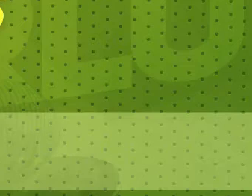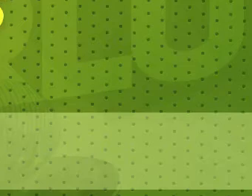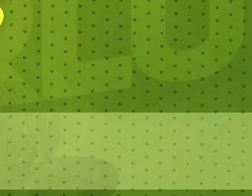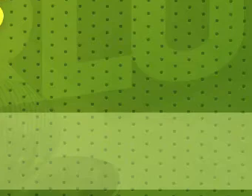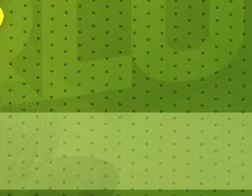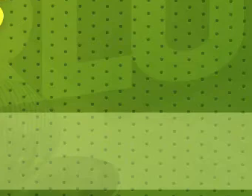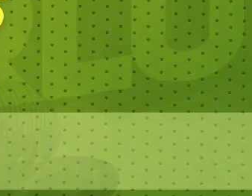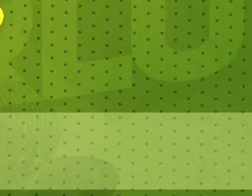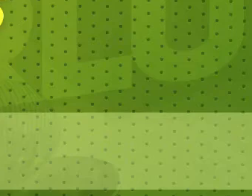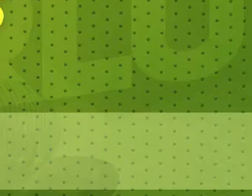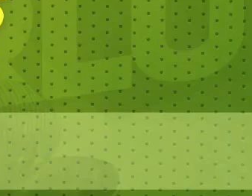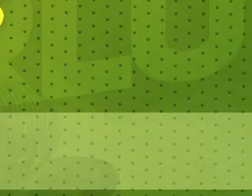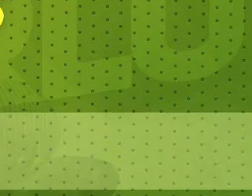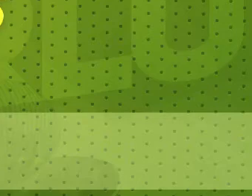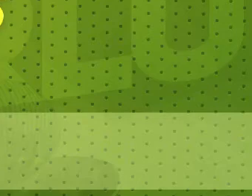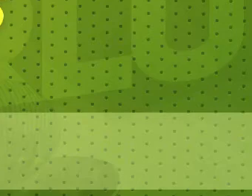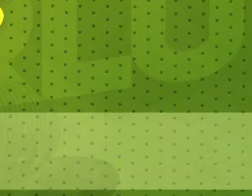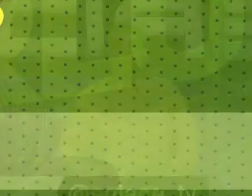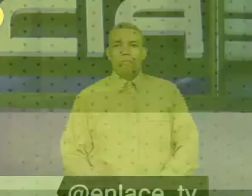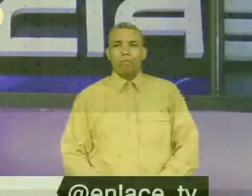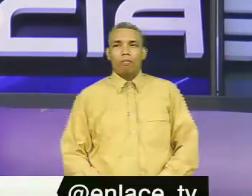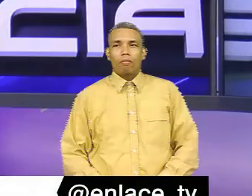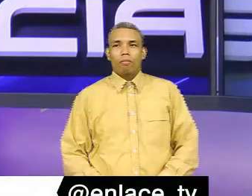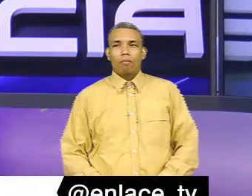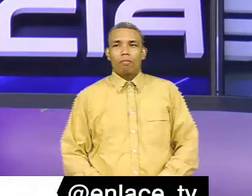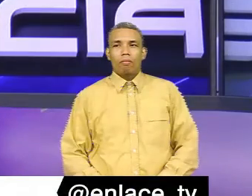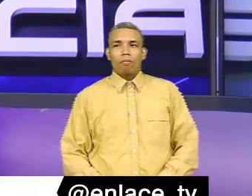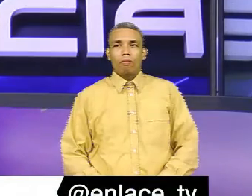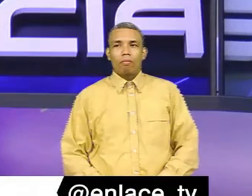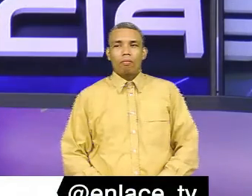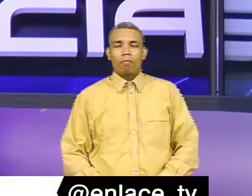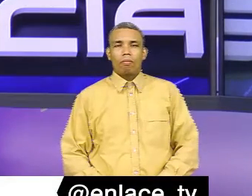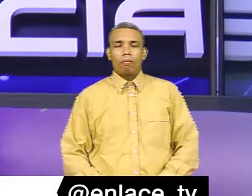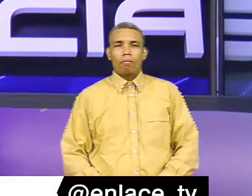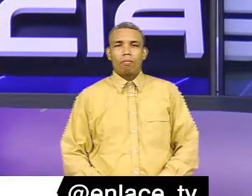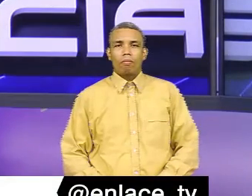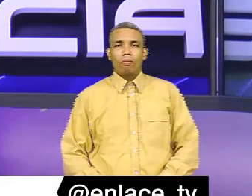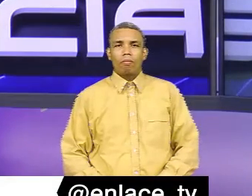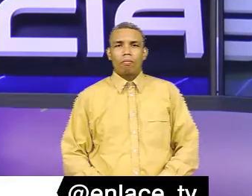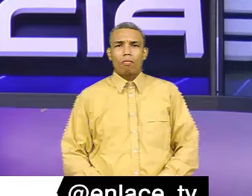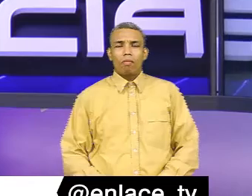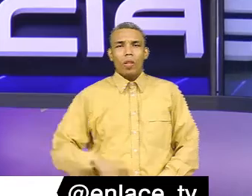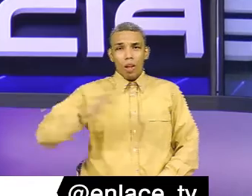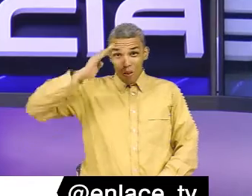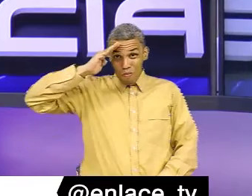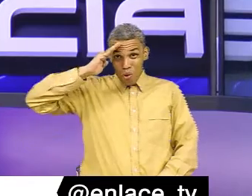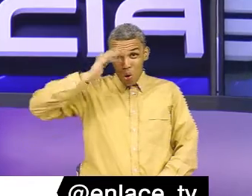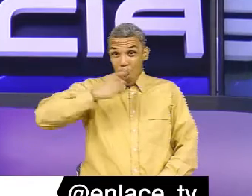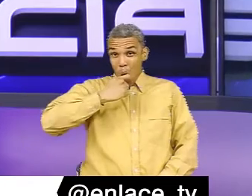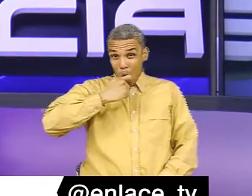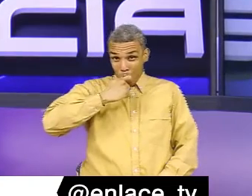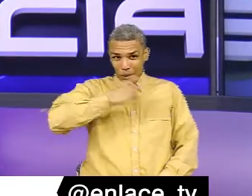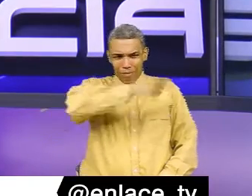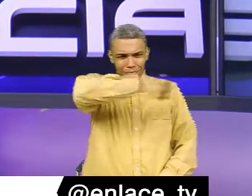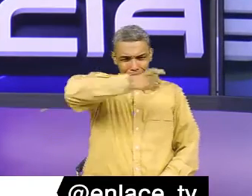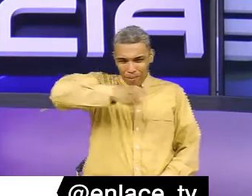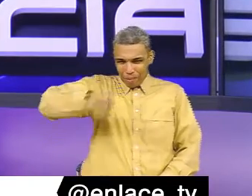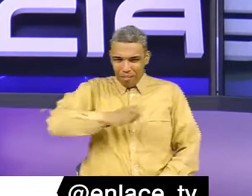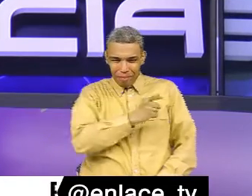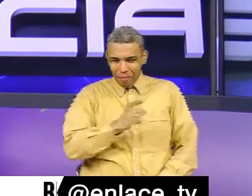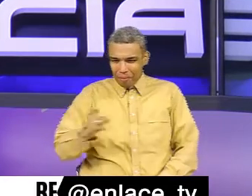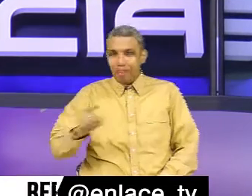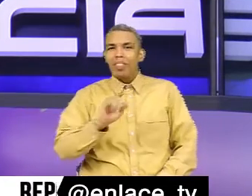622-4724, Instituto Antonio Nariño. Y 53 unidades de tránsito fueron capacitados en el manejo de alcosensores por